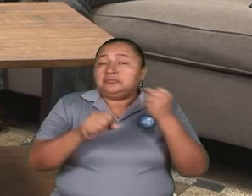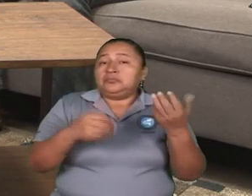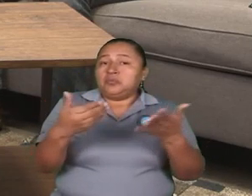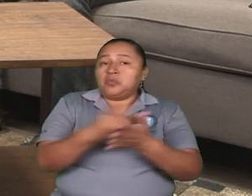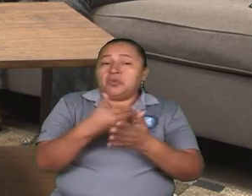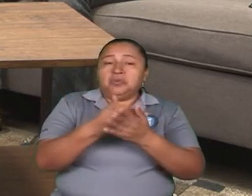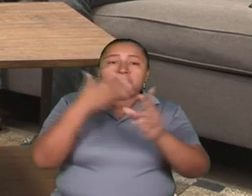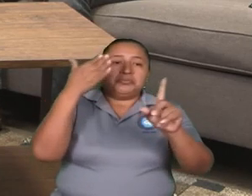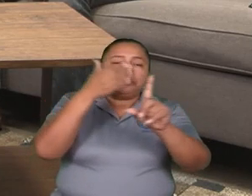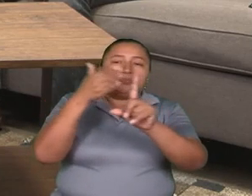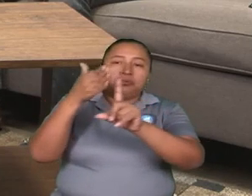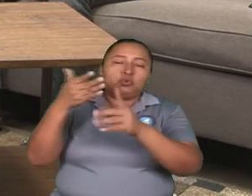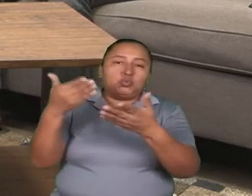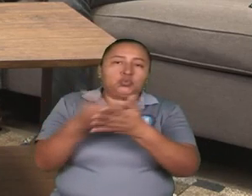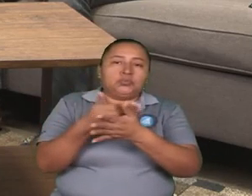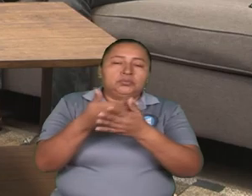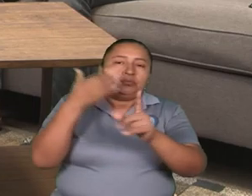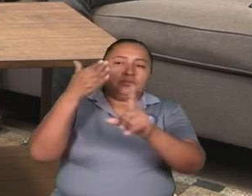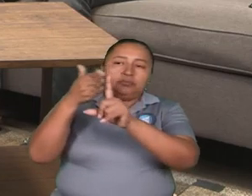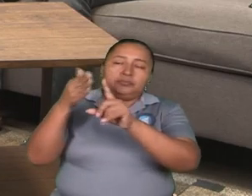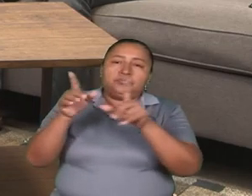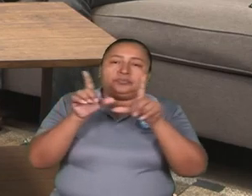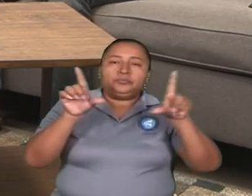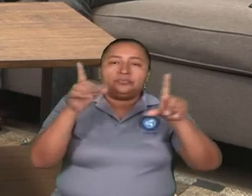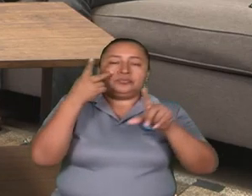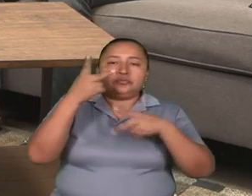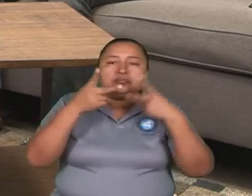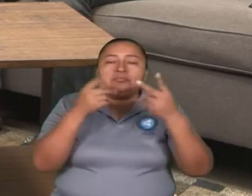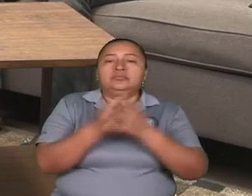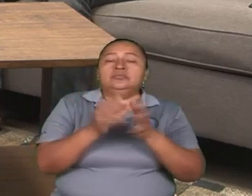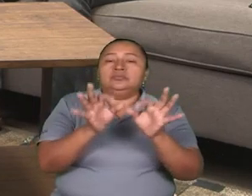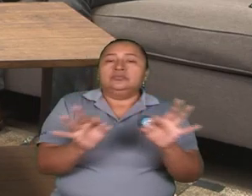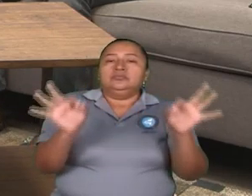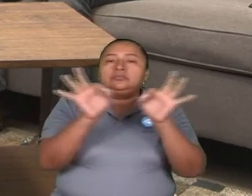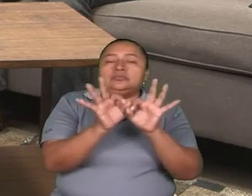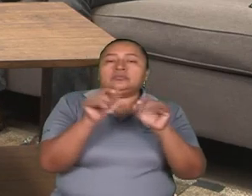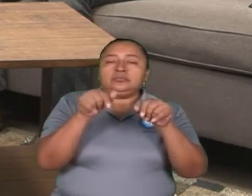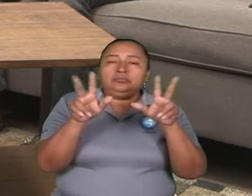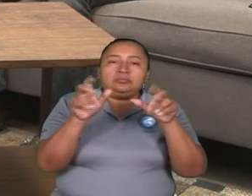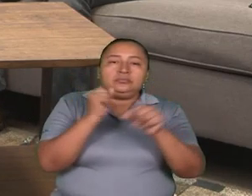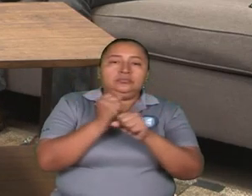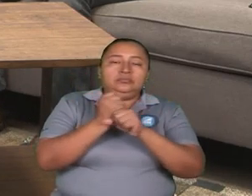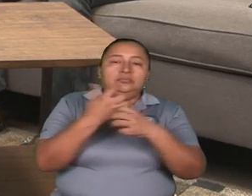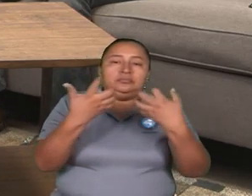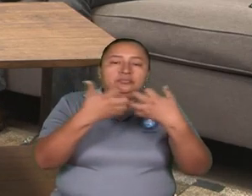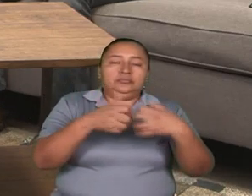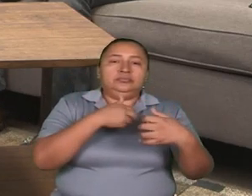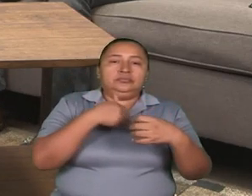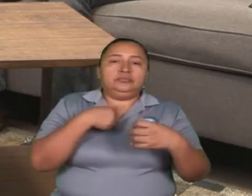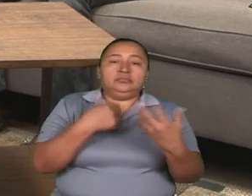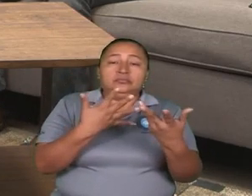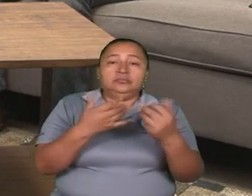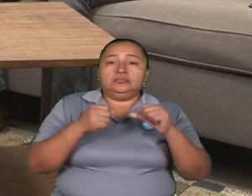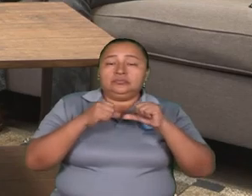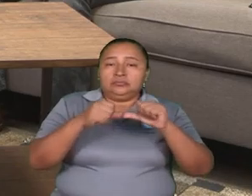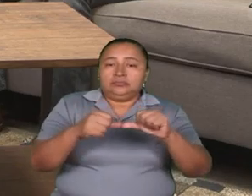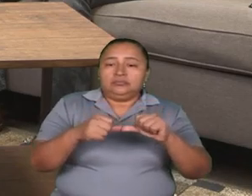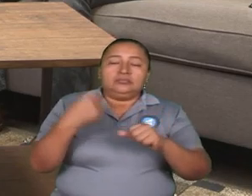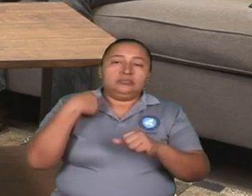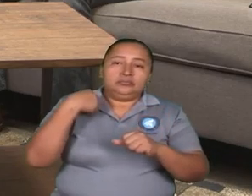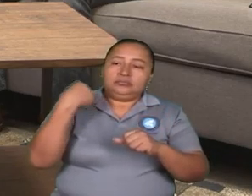vamos a ver presente en este concurso nacional, donde también tenemos una agenda cultural que donde